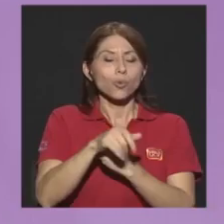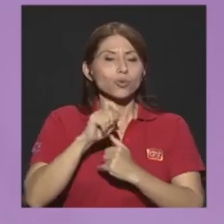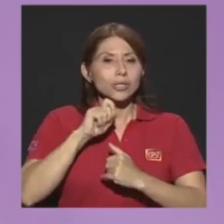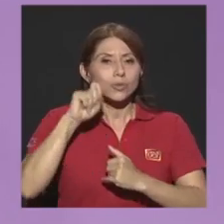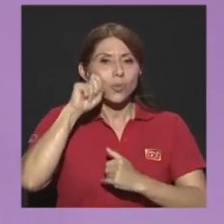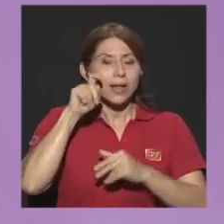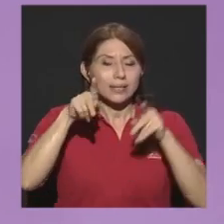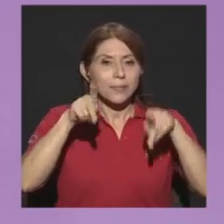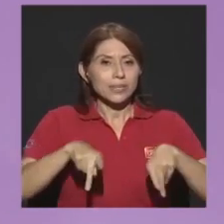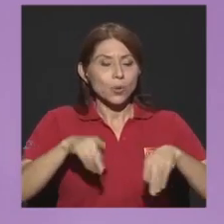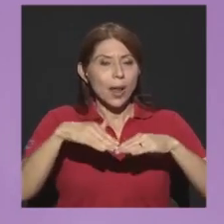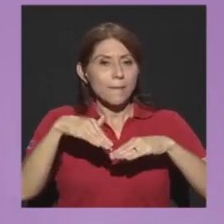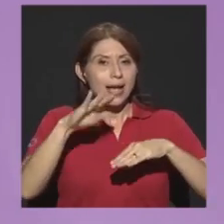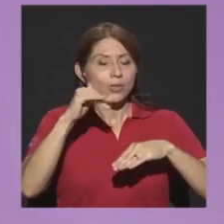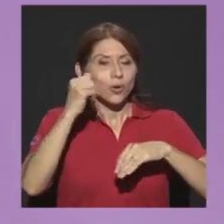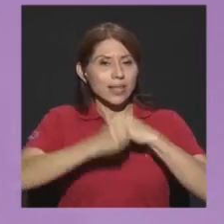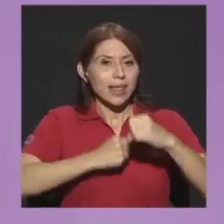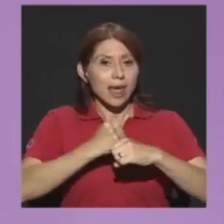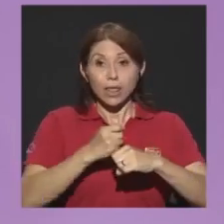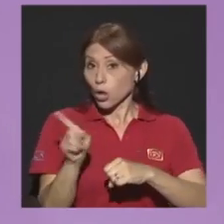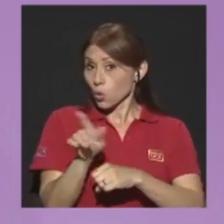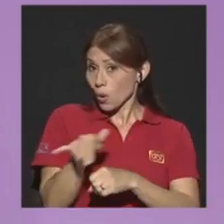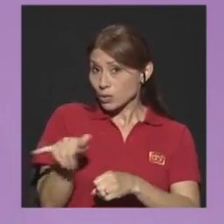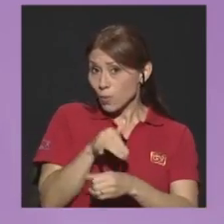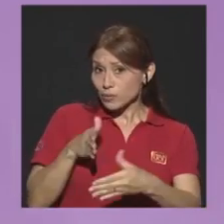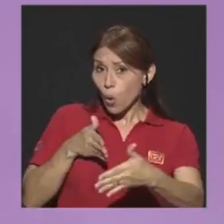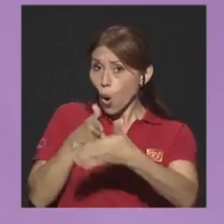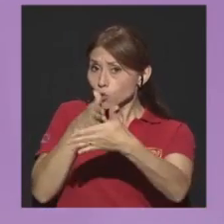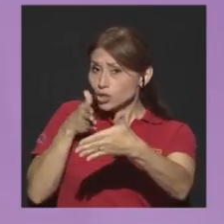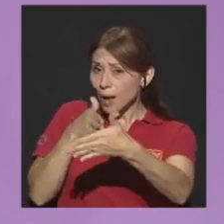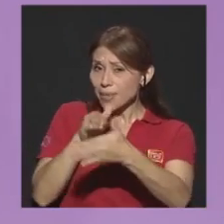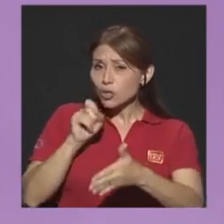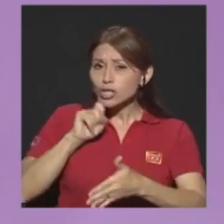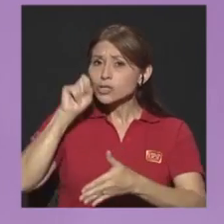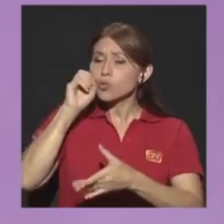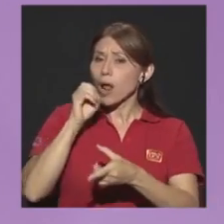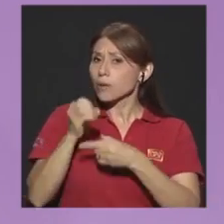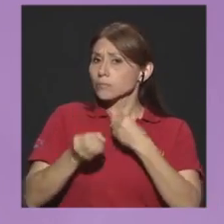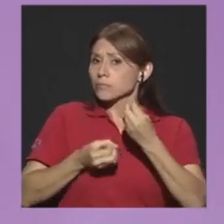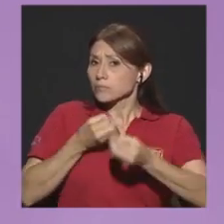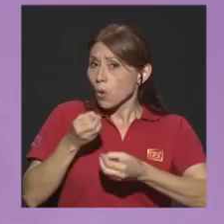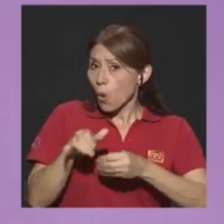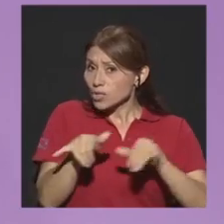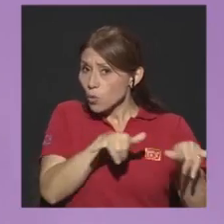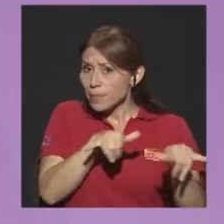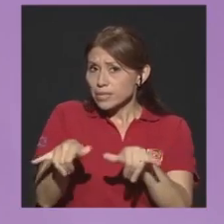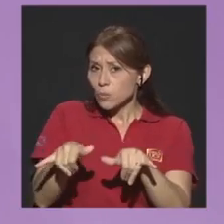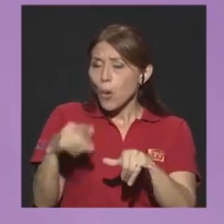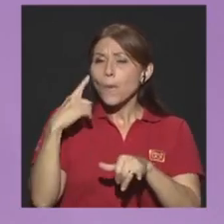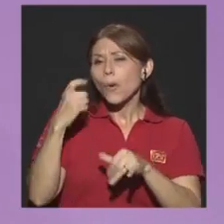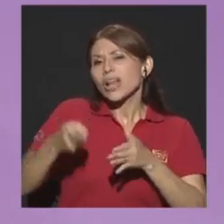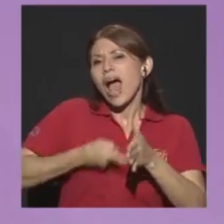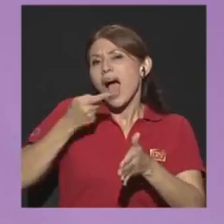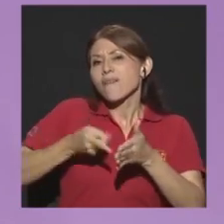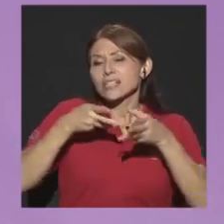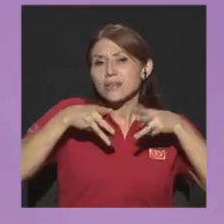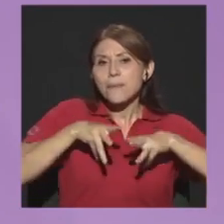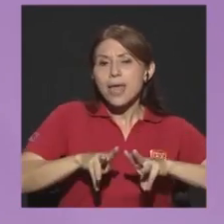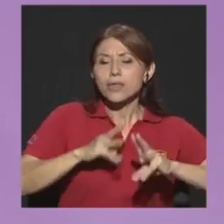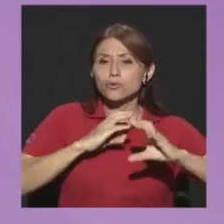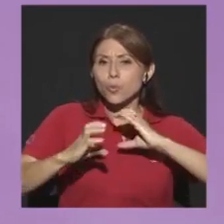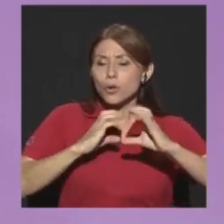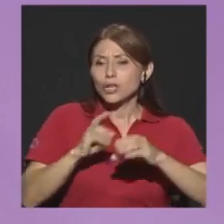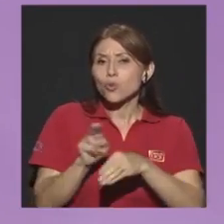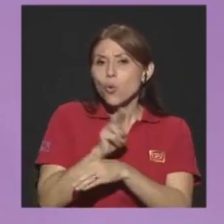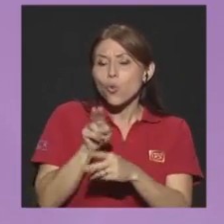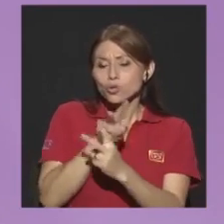edad. ¿No es lo mismo que hostigamiento sexual o acoso sexual o sí es lo mismo? Porque los medios a veces usan una u otra. Sí, en este